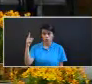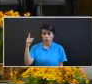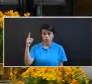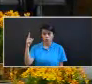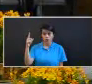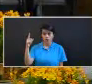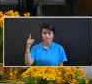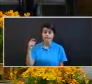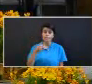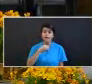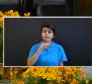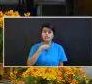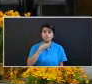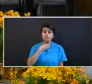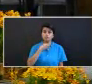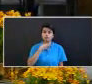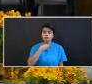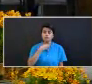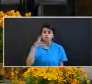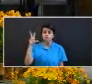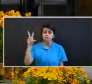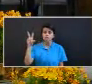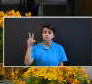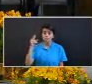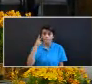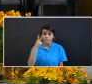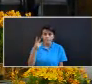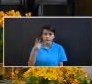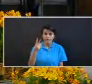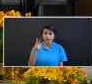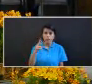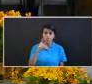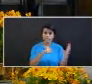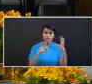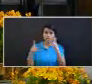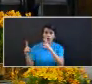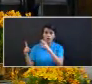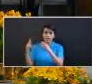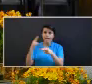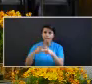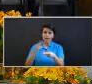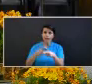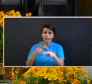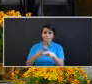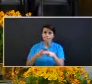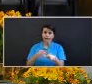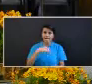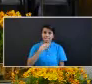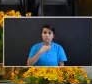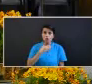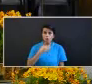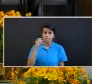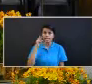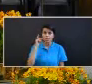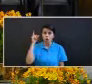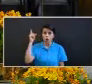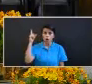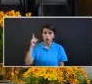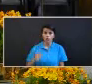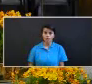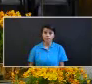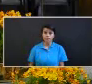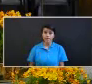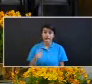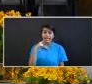y el maestro, note que los discípulos le llamaban maestro y señor, pero